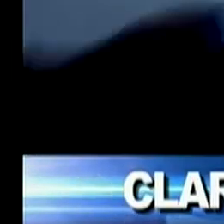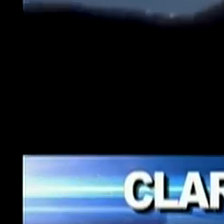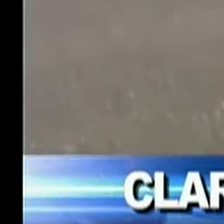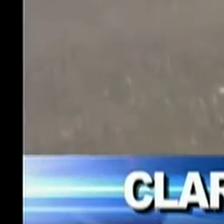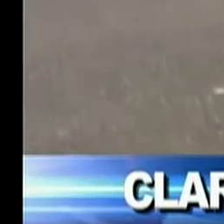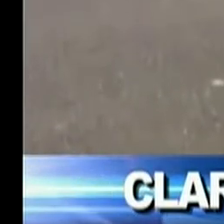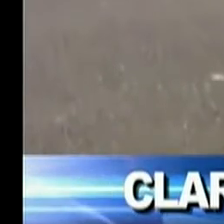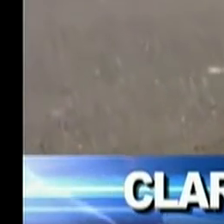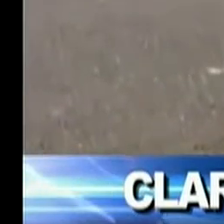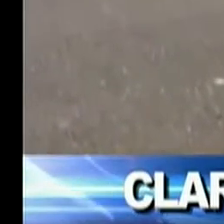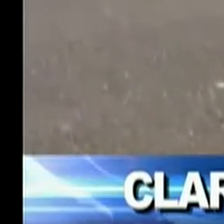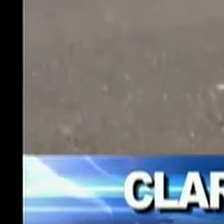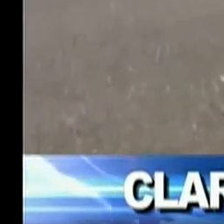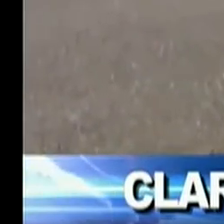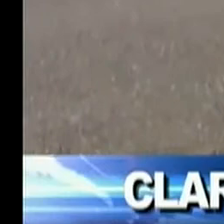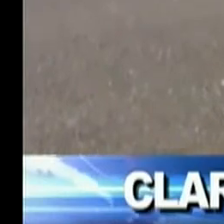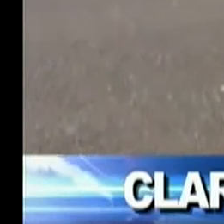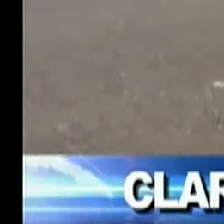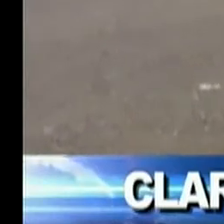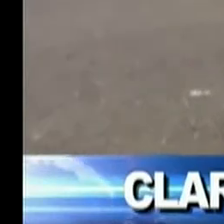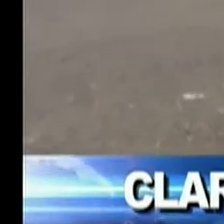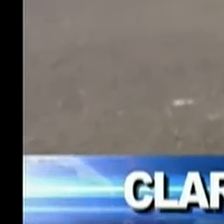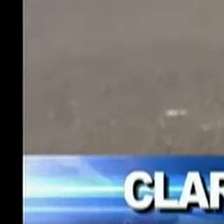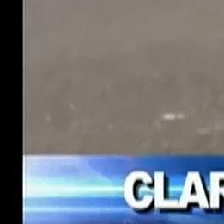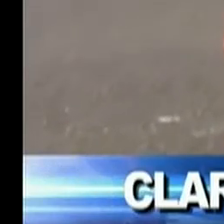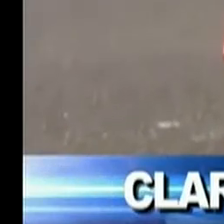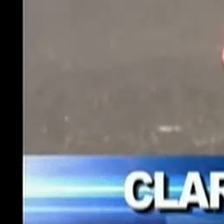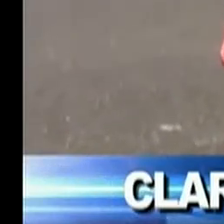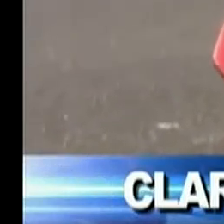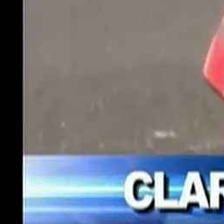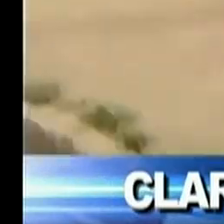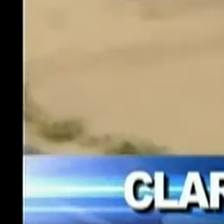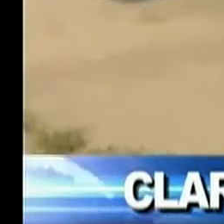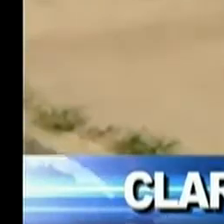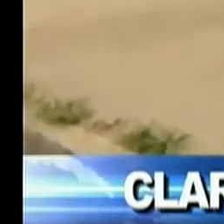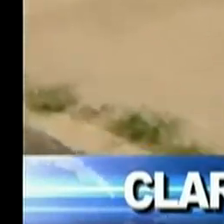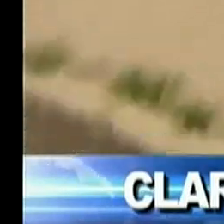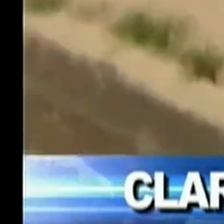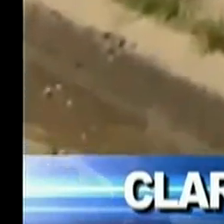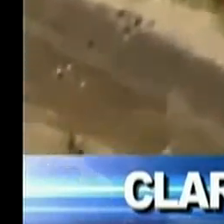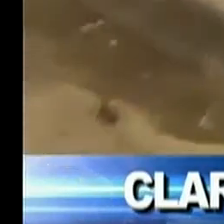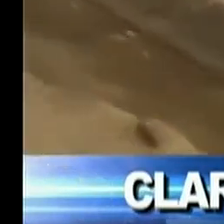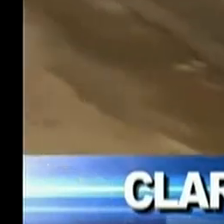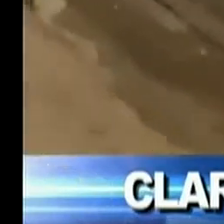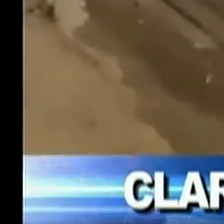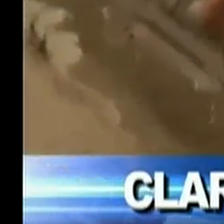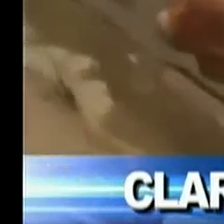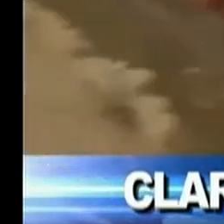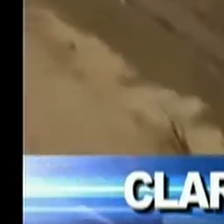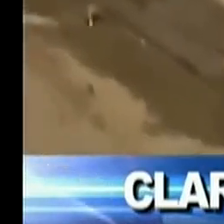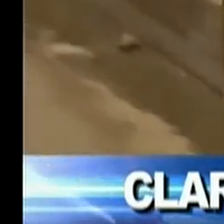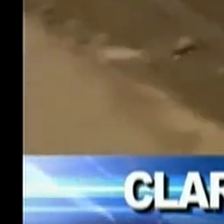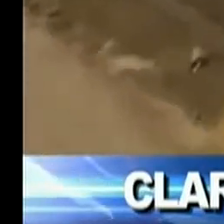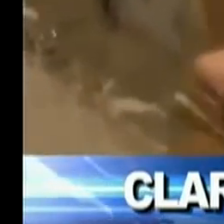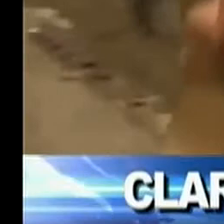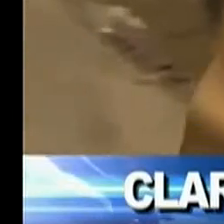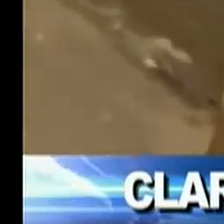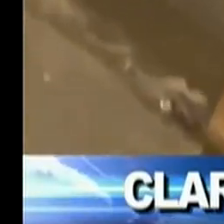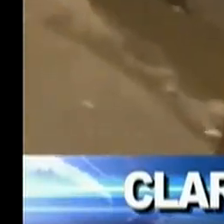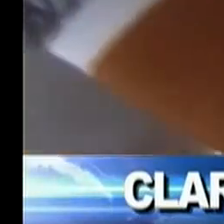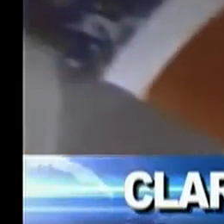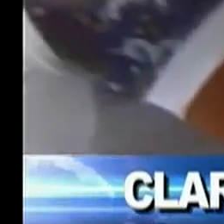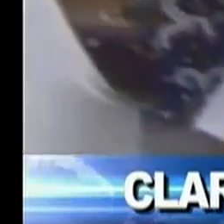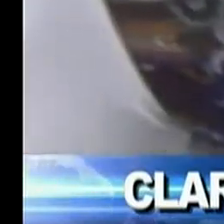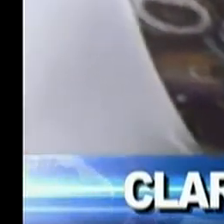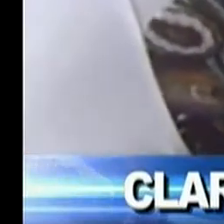sacar adelante a su familia. Ella trabaja como carretillera para Puerto Limpio y en las tardes vende lotería. Su más grande sueño